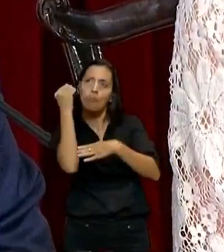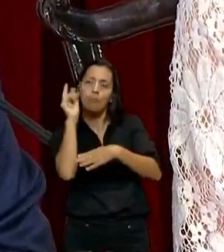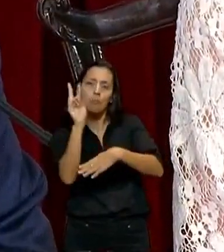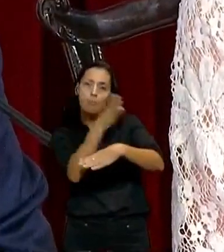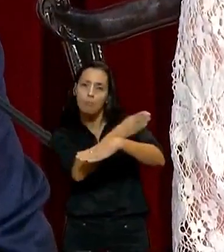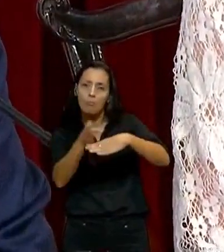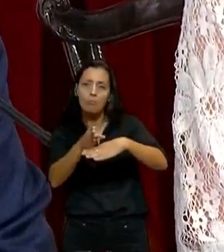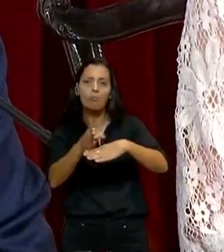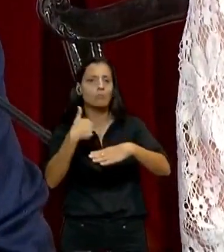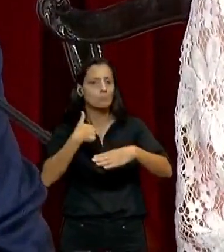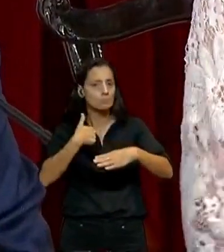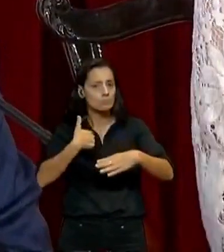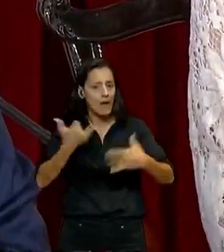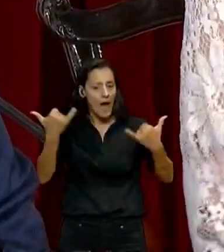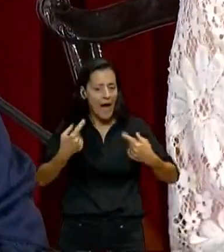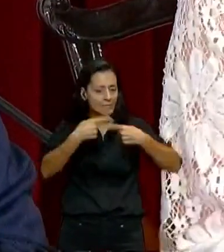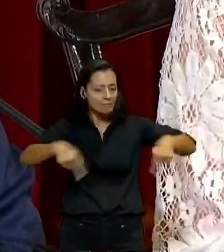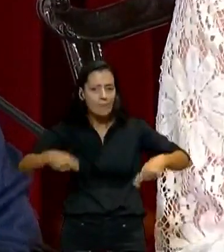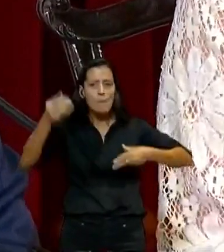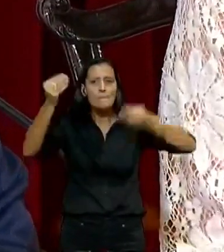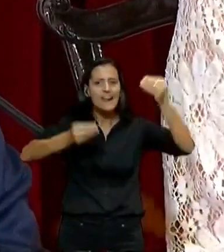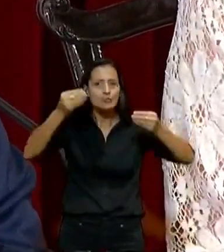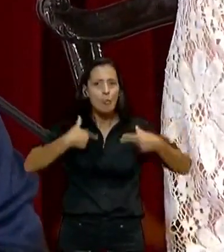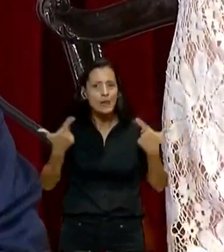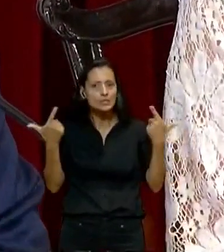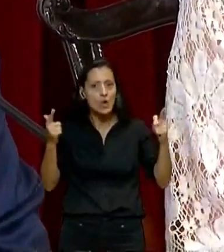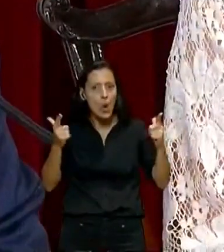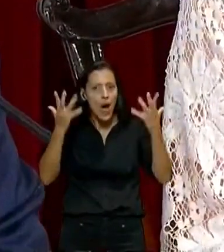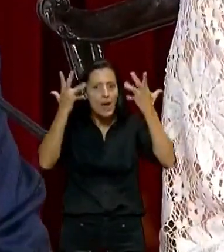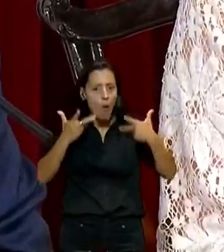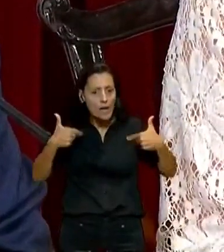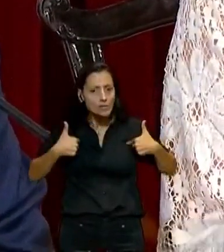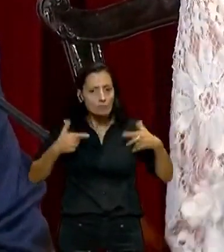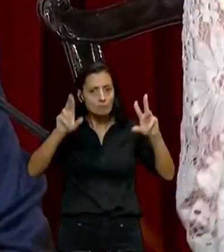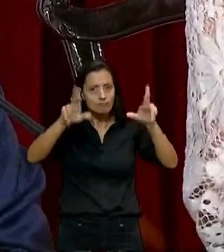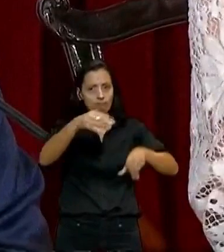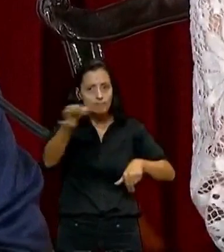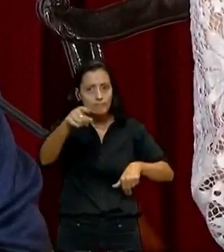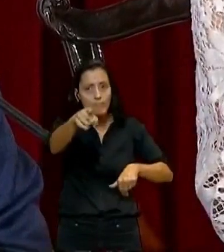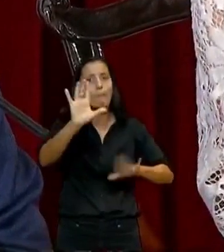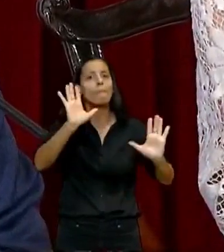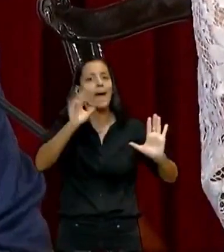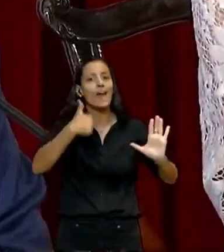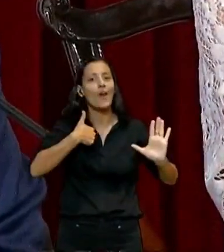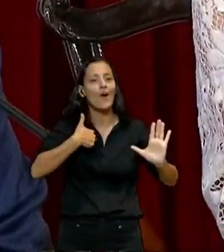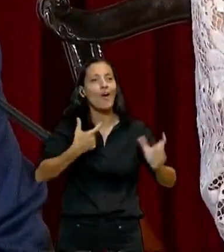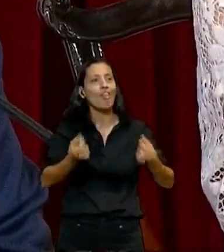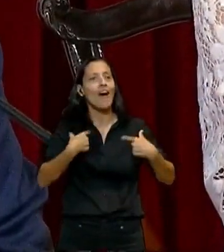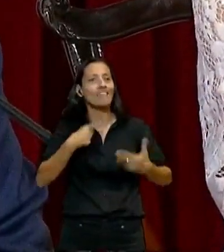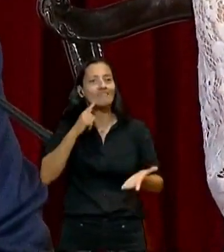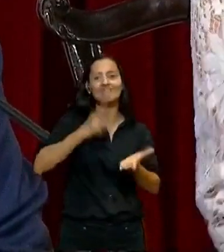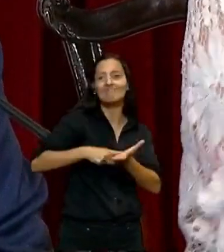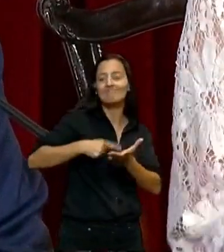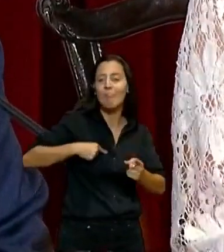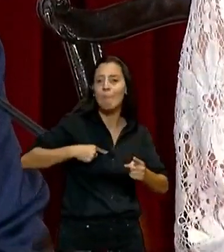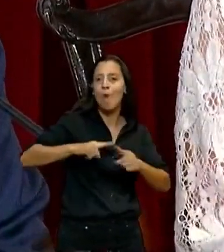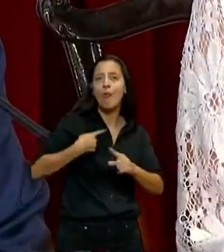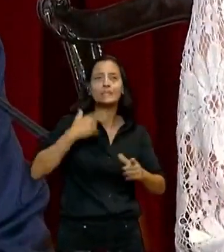Me dejaron sin la herramienta del presupuesto, es cierto, pero no me han quitado la decisión política